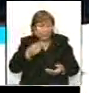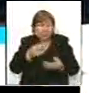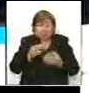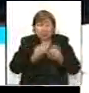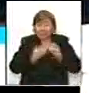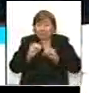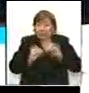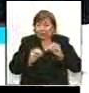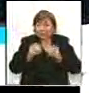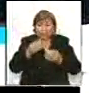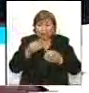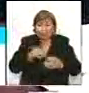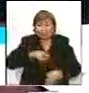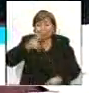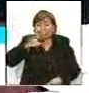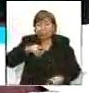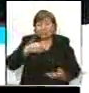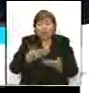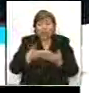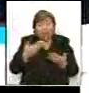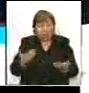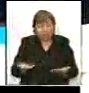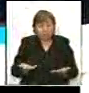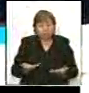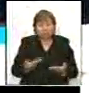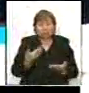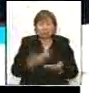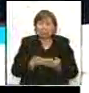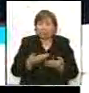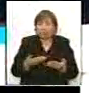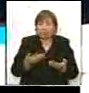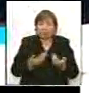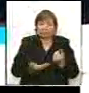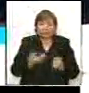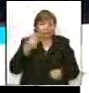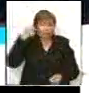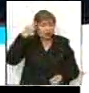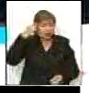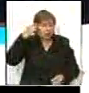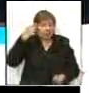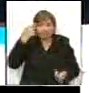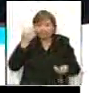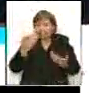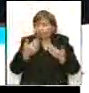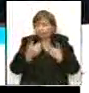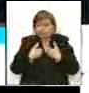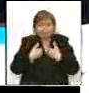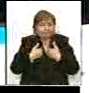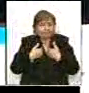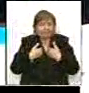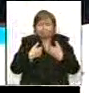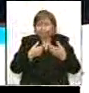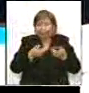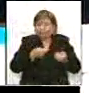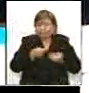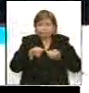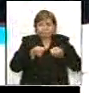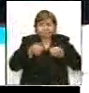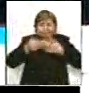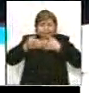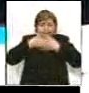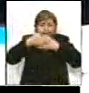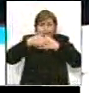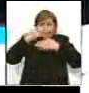movimientos regionales existen y que en muchos casos los partidos políticos no hemos tenido la dinámica para acercarnos a